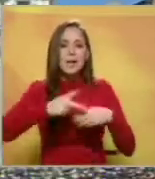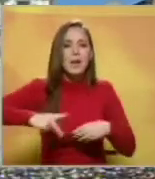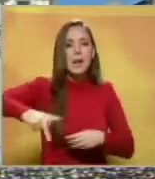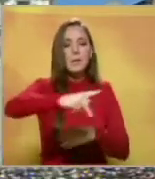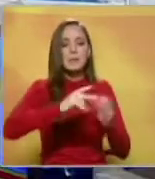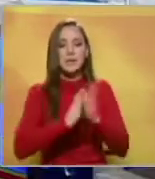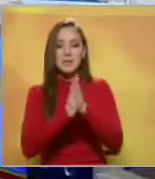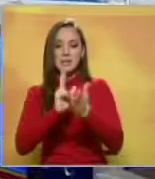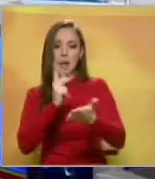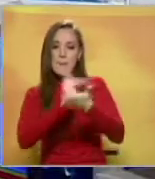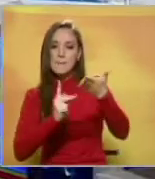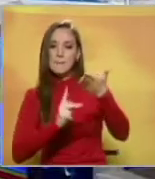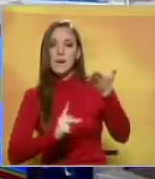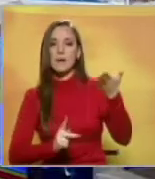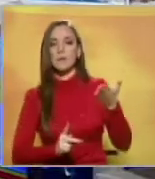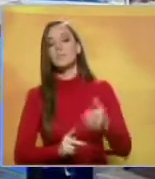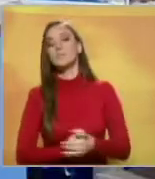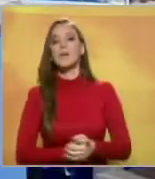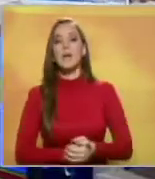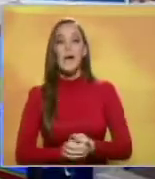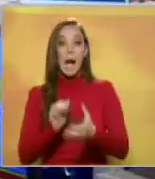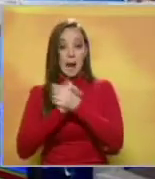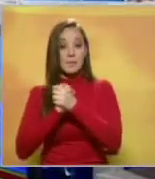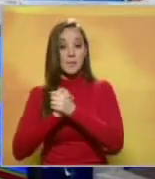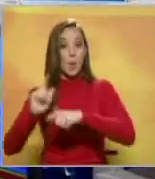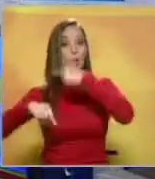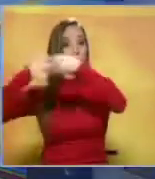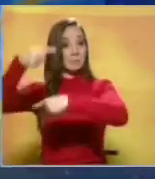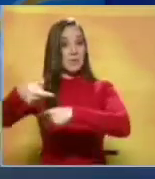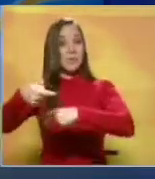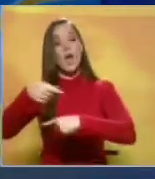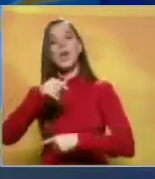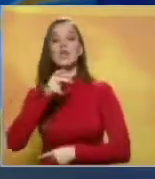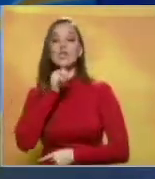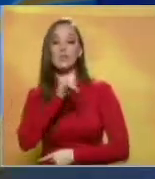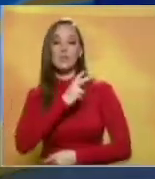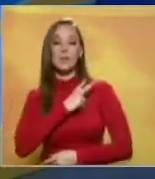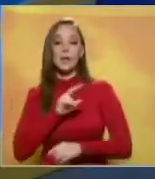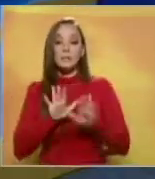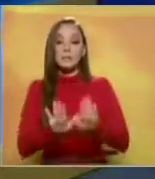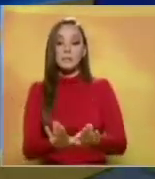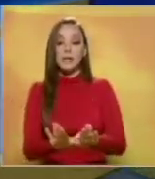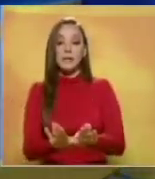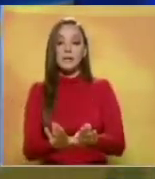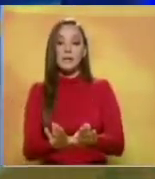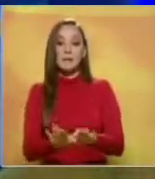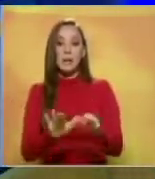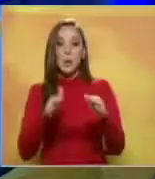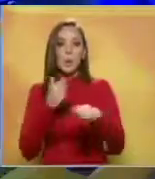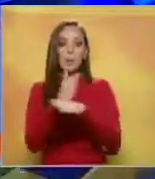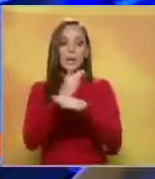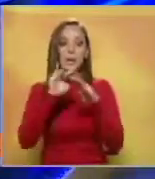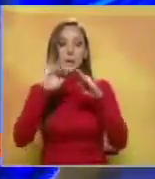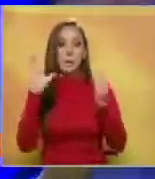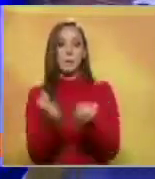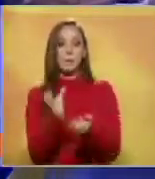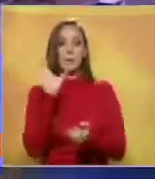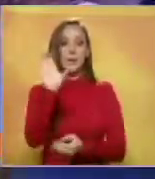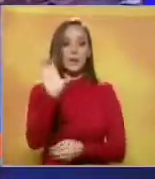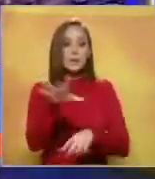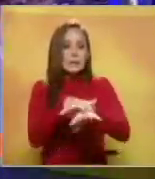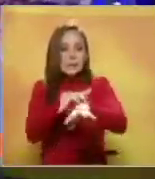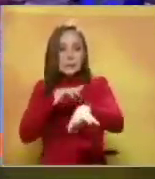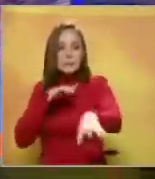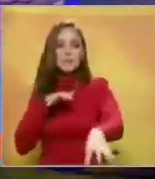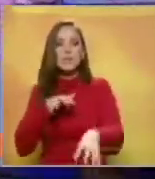pedro amigos más adelante el noticiero venevisión paralizado medio país millones